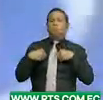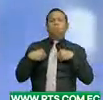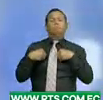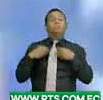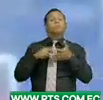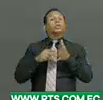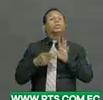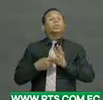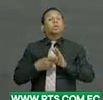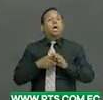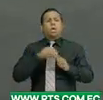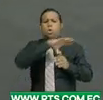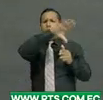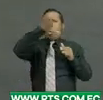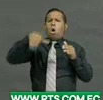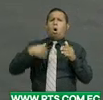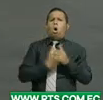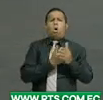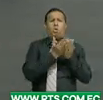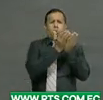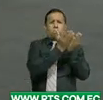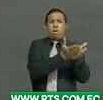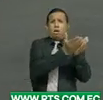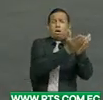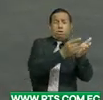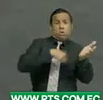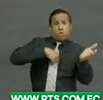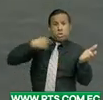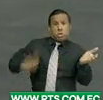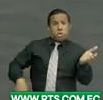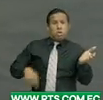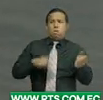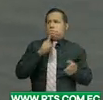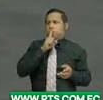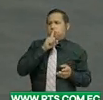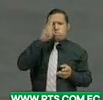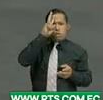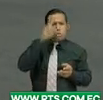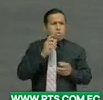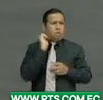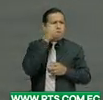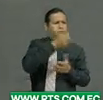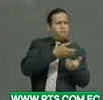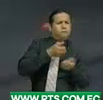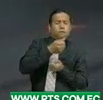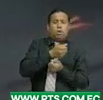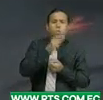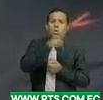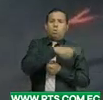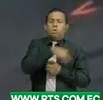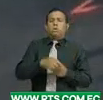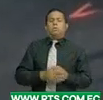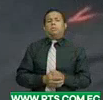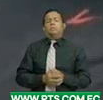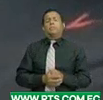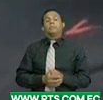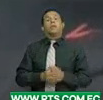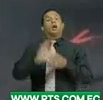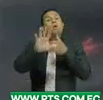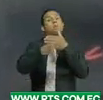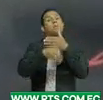las embarcaciones chinas relacionadas con pesca ilegal y a las empresas de las cuales pertenecen. Se suman reacciones de varios